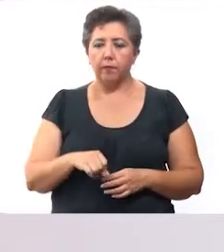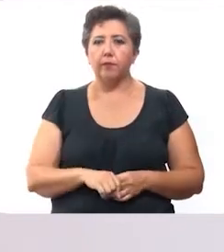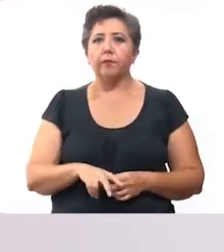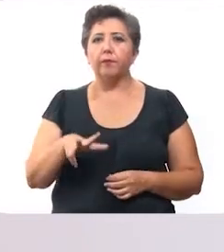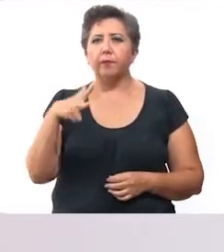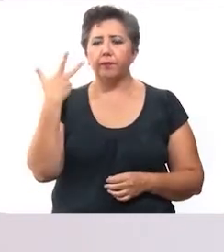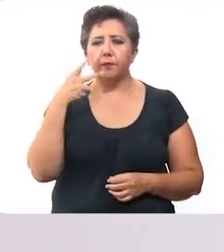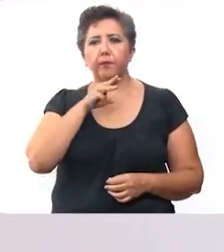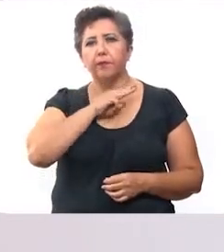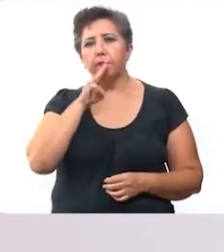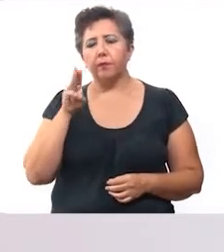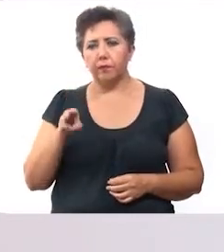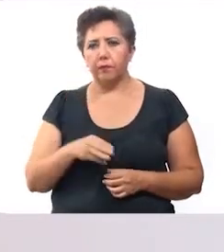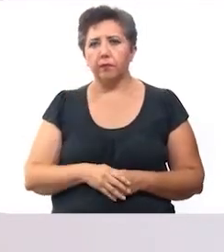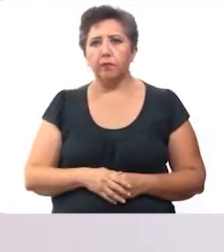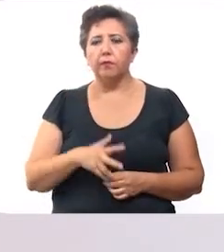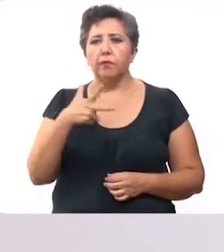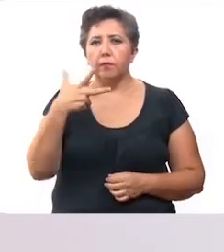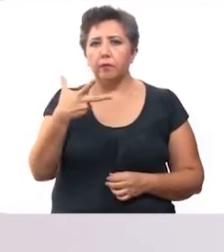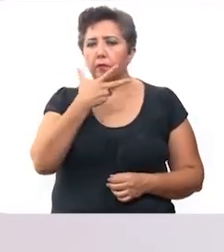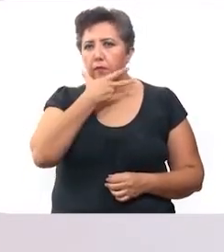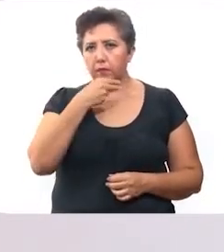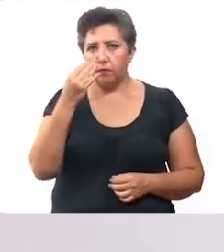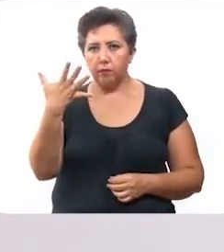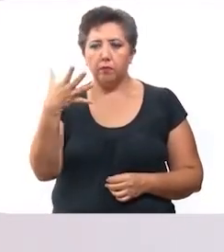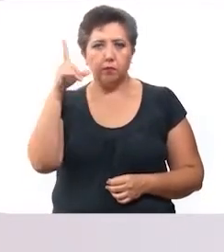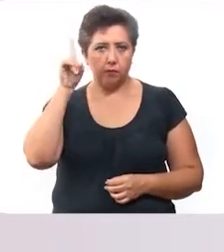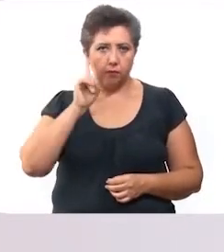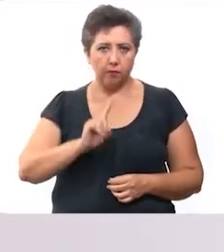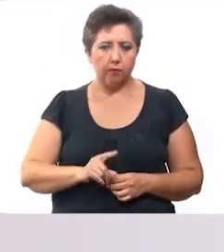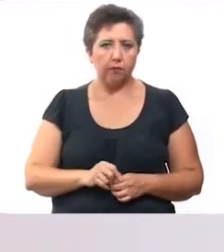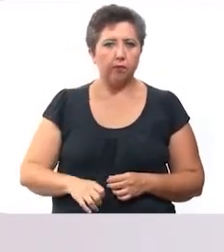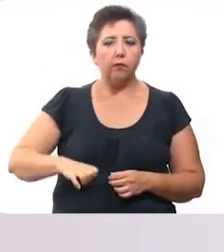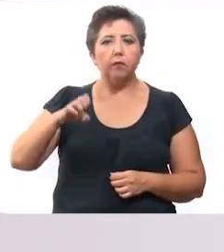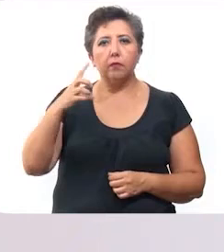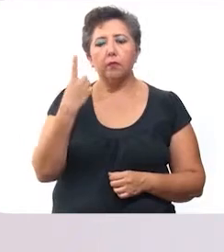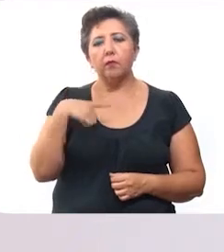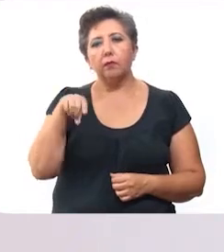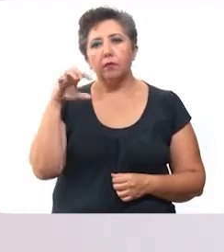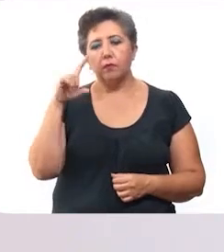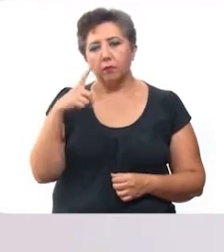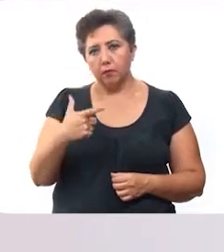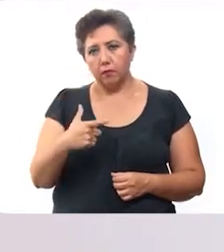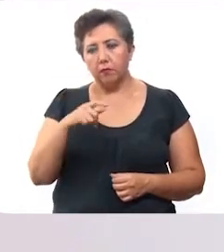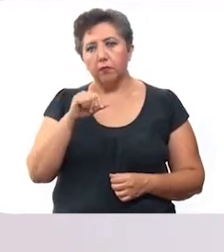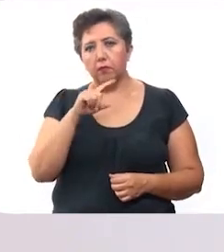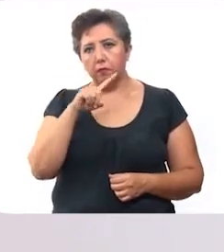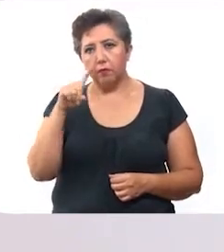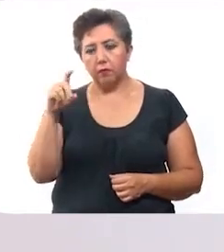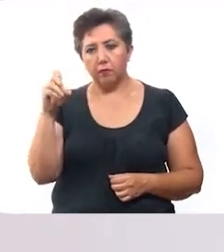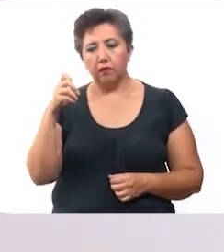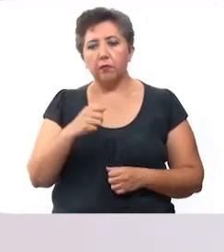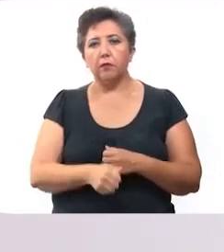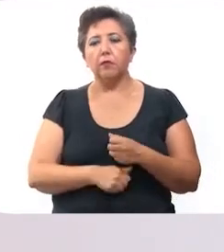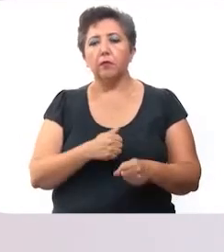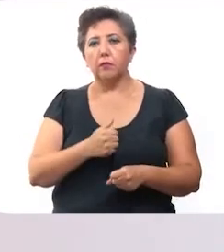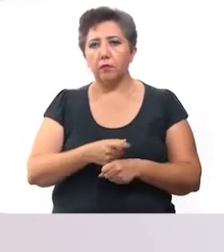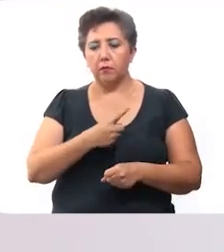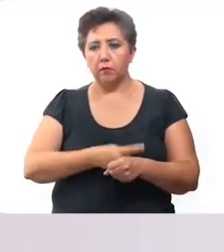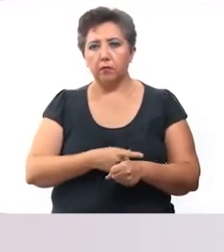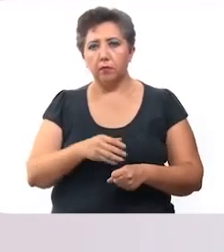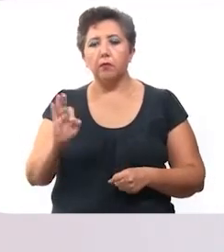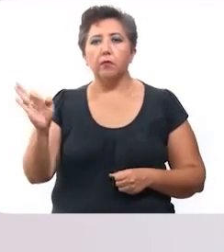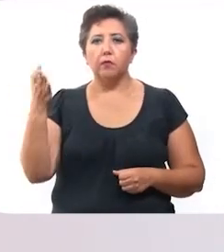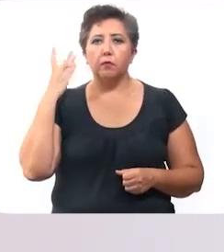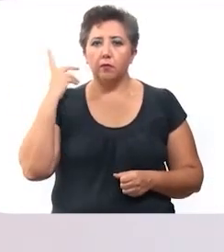de 13 fallecimientos. Son 8 hombres y 5 mujeres, de un rango de edad de 7 a 100 años. Sus